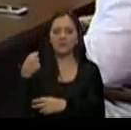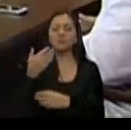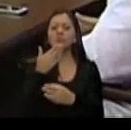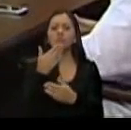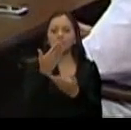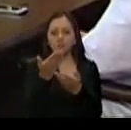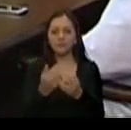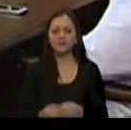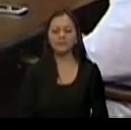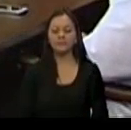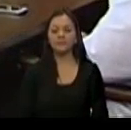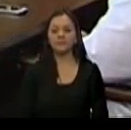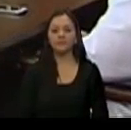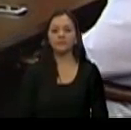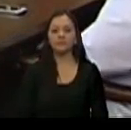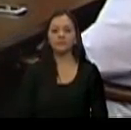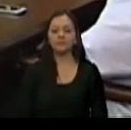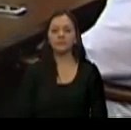también. Gracias.